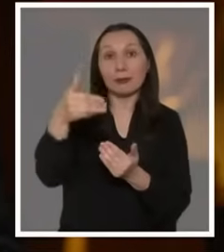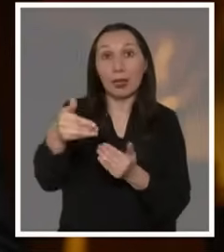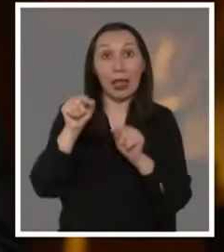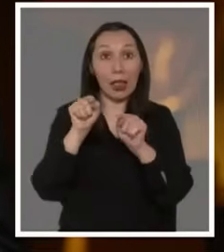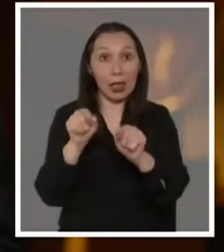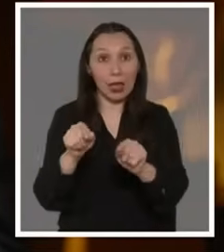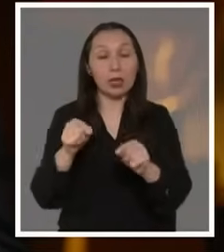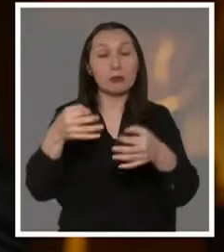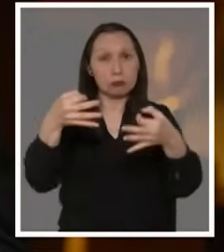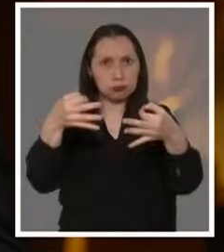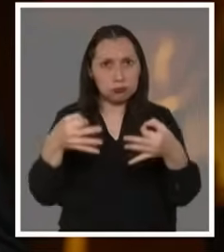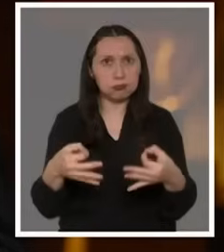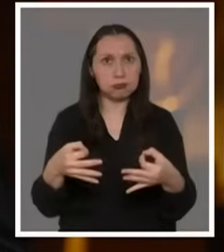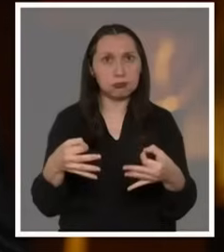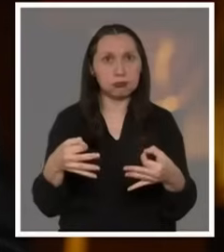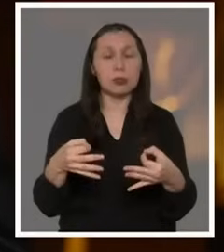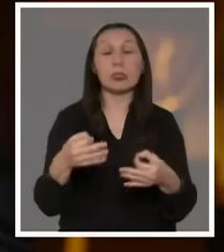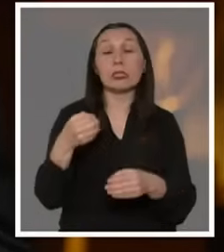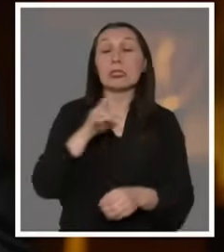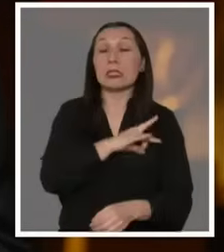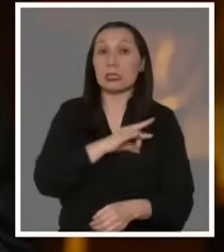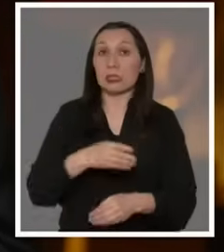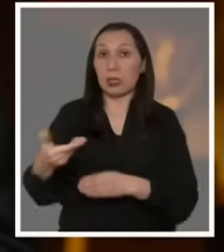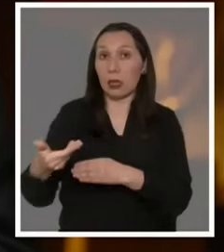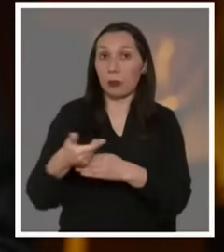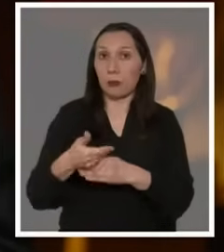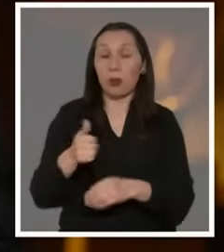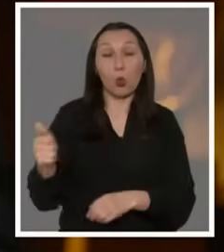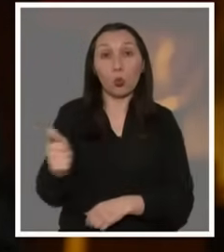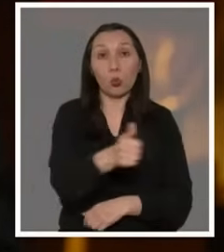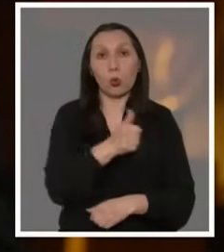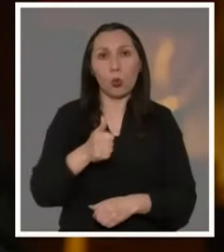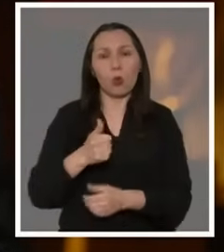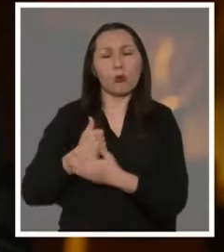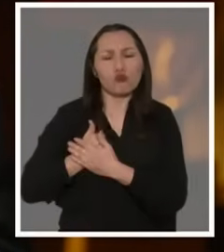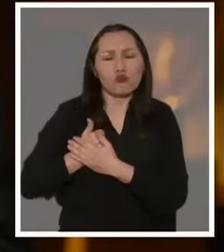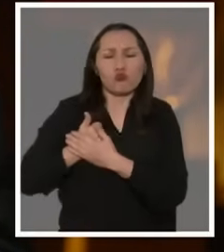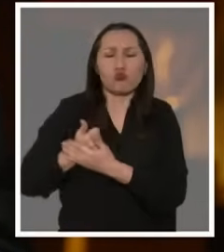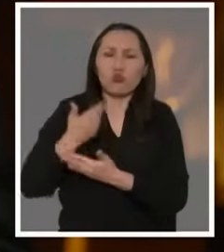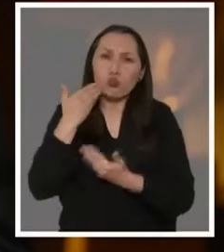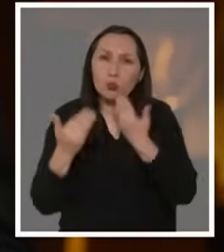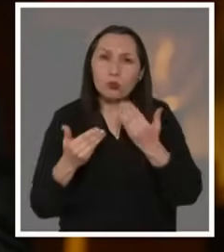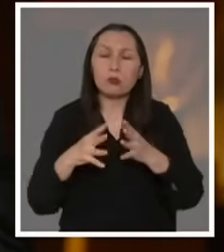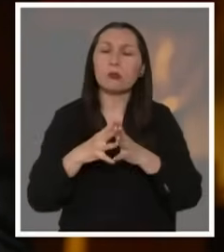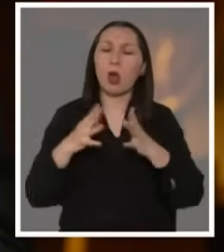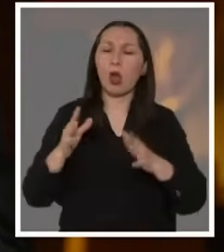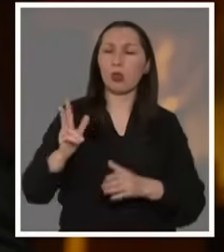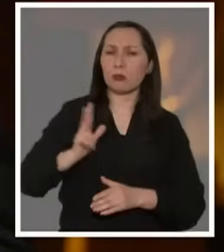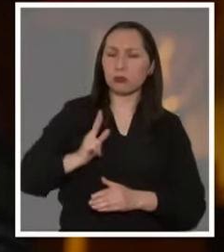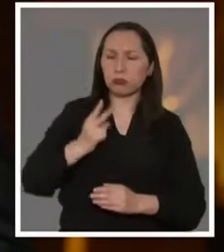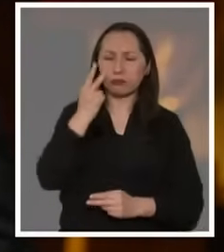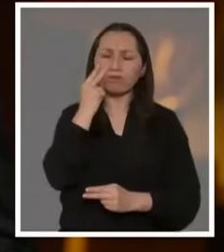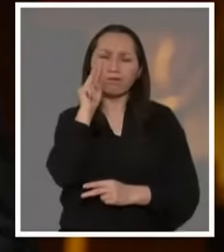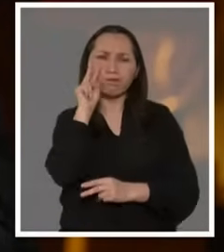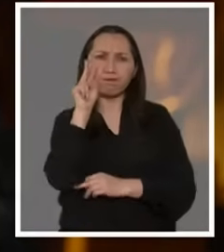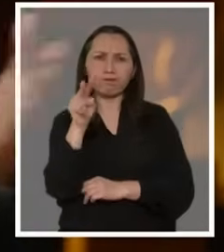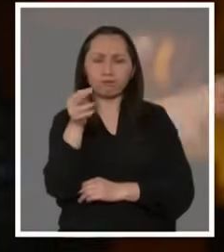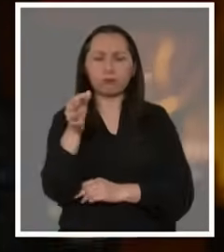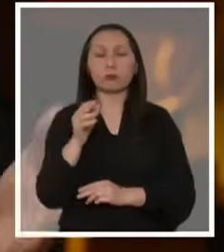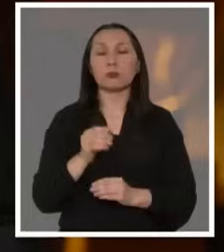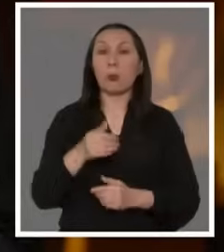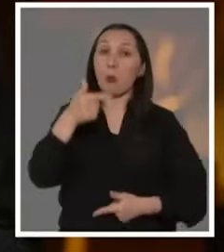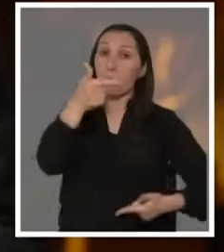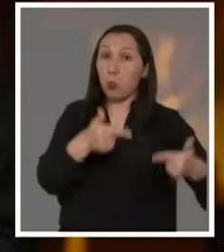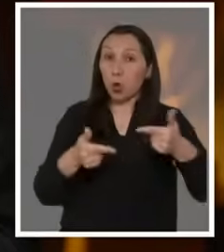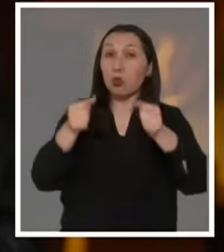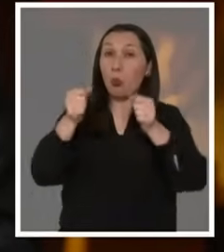esas esperanzas se concreten, Chile nos pide a todos generosidad grandeza y altura de miras. Si en la